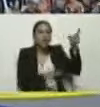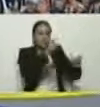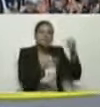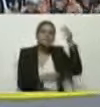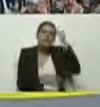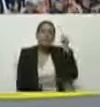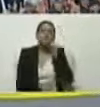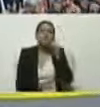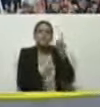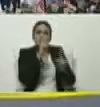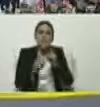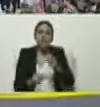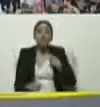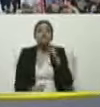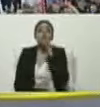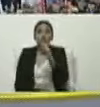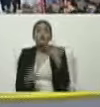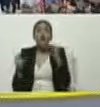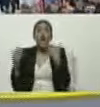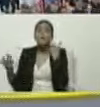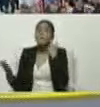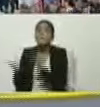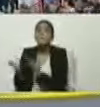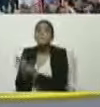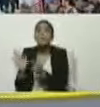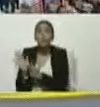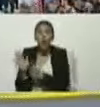He denunciado y tengo las pruebas.